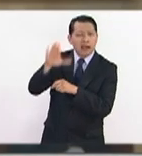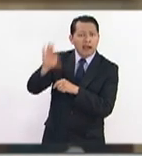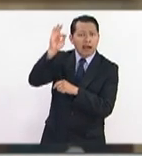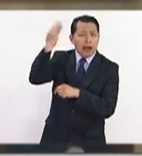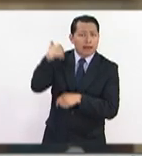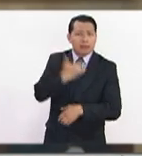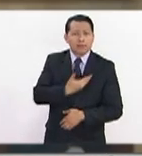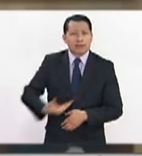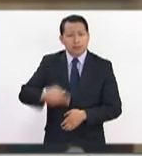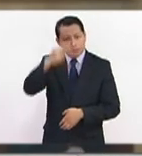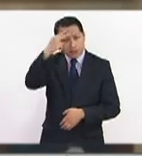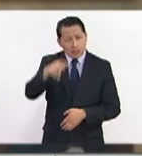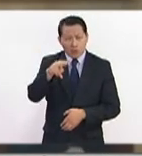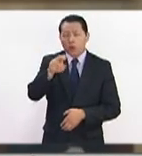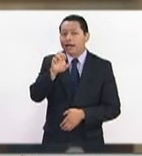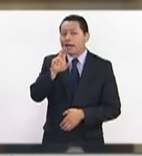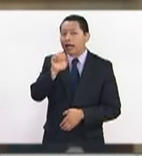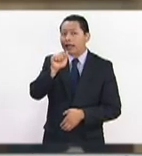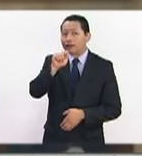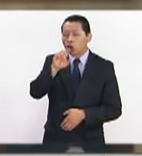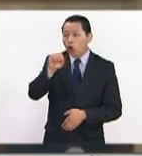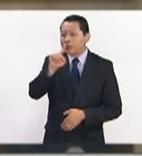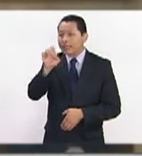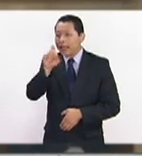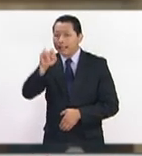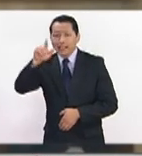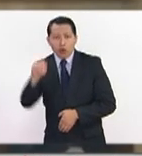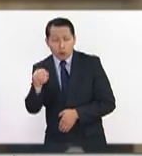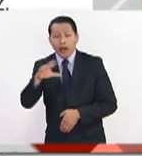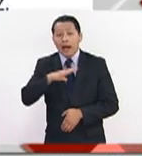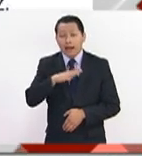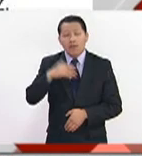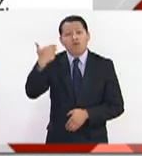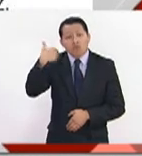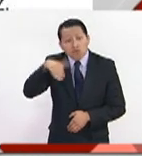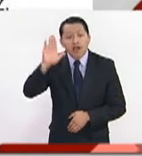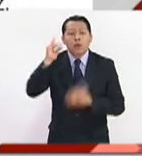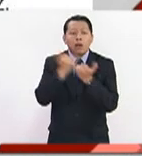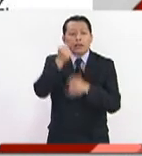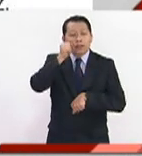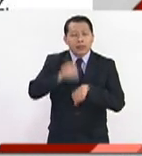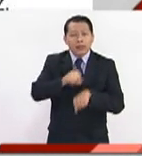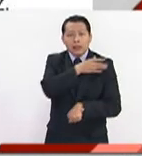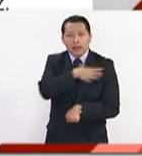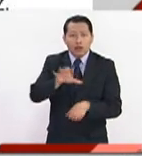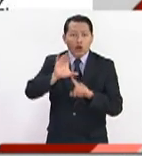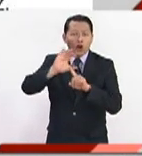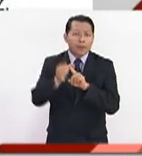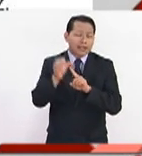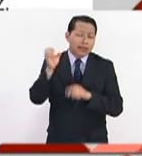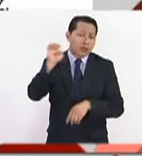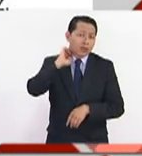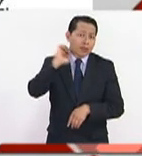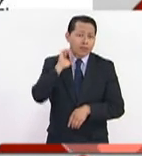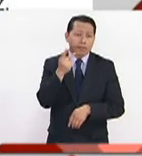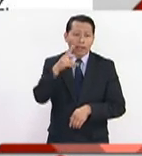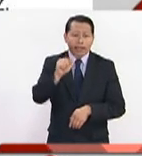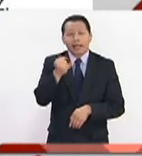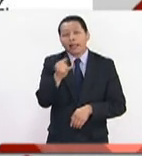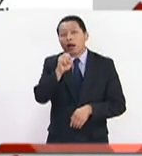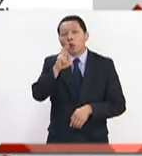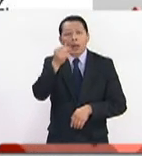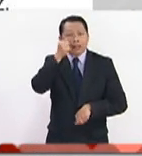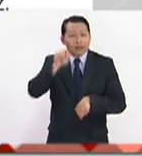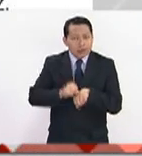entonces presidente de México, Ernesto Zedillo. Rosario Green también fue secretaria general del Comité Ejecutivo Nacional del PRI y